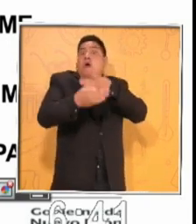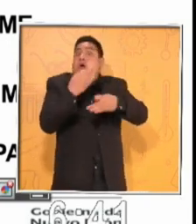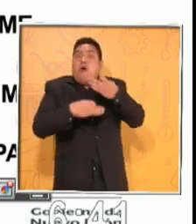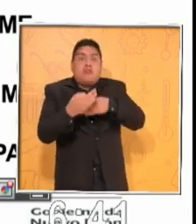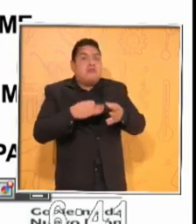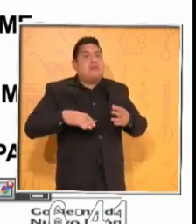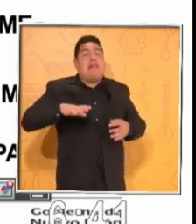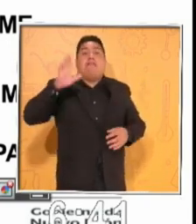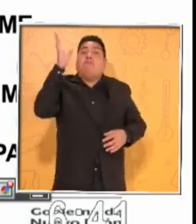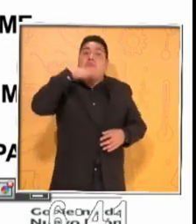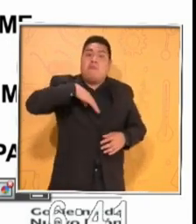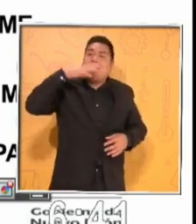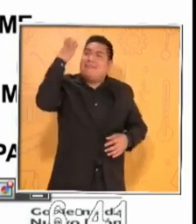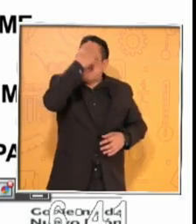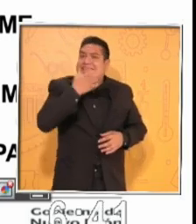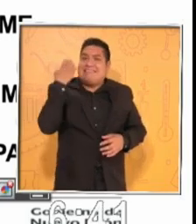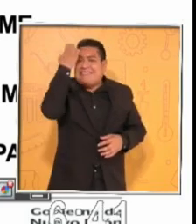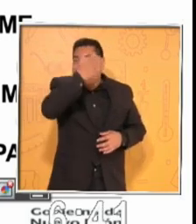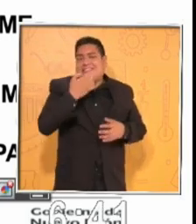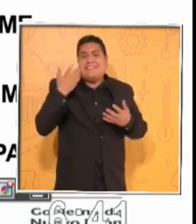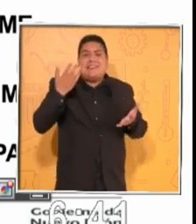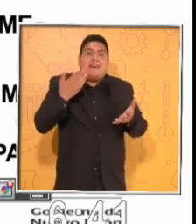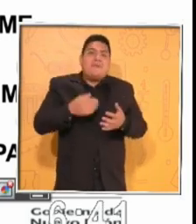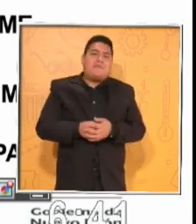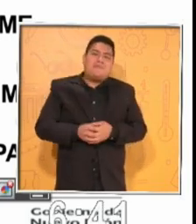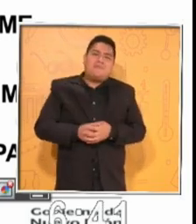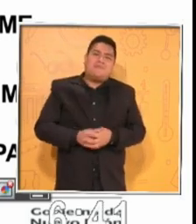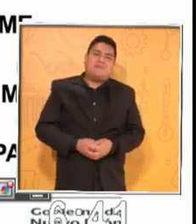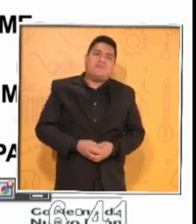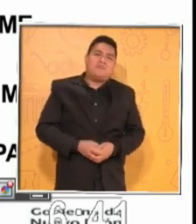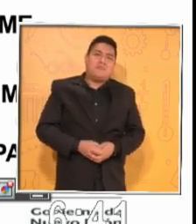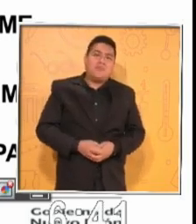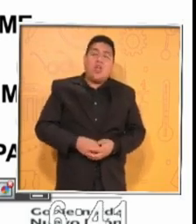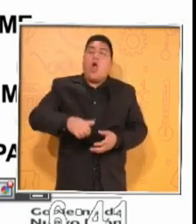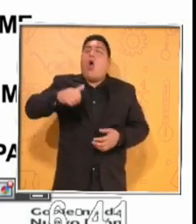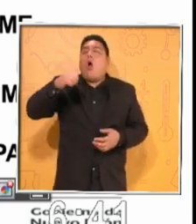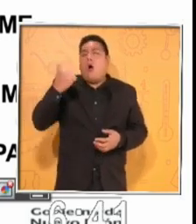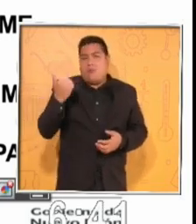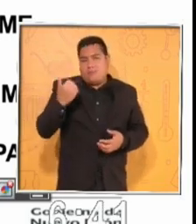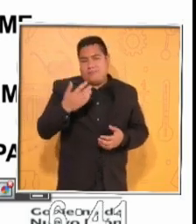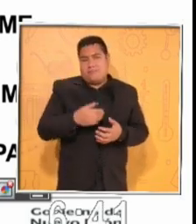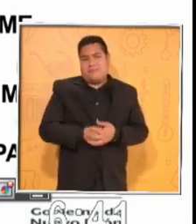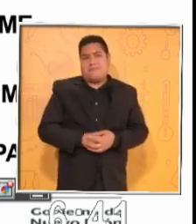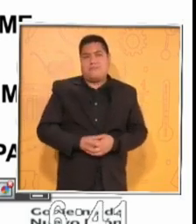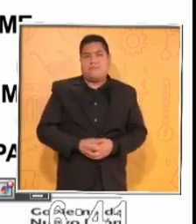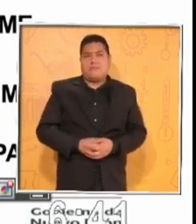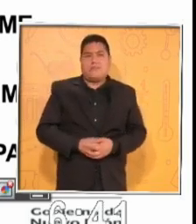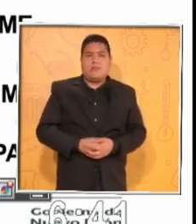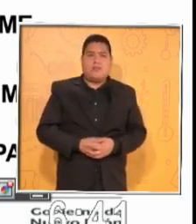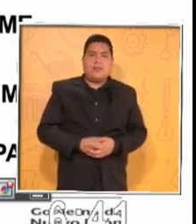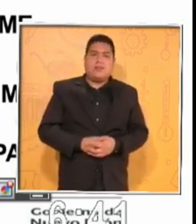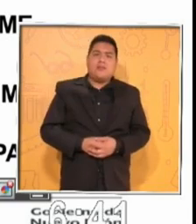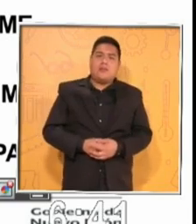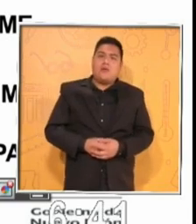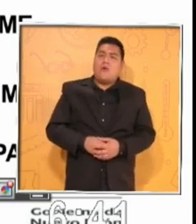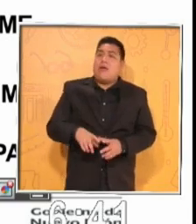No fue culpa mía porque todos reprobamos. Otra estrategia, voy a minimizar los hechos. No,